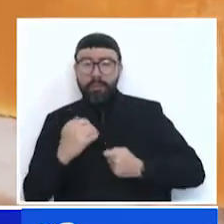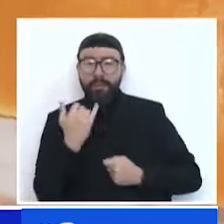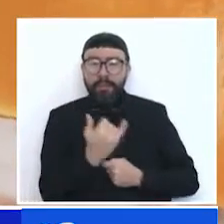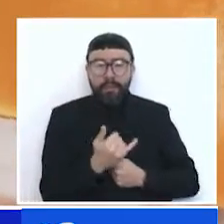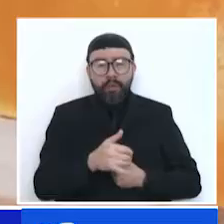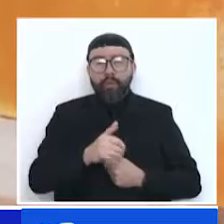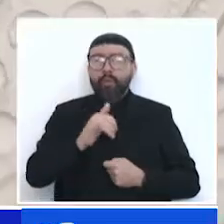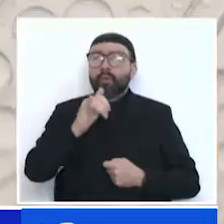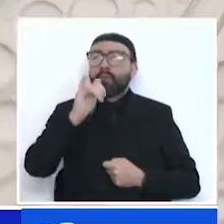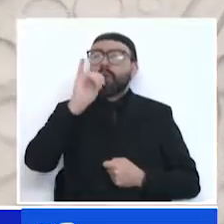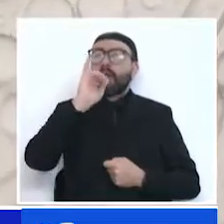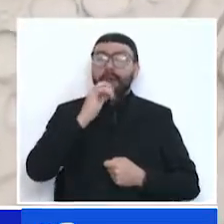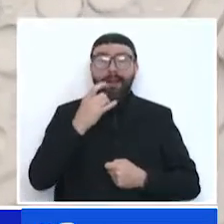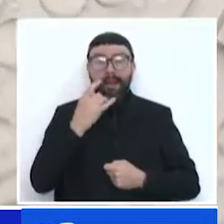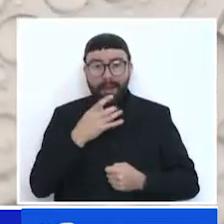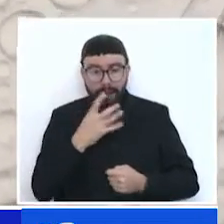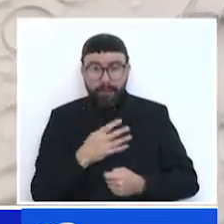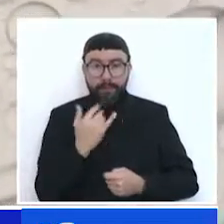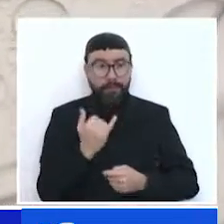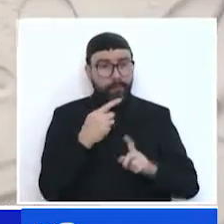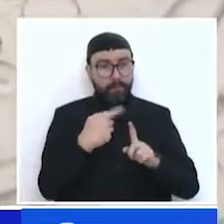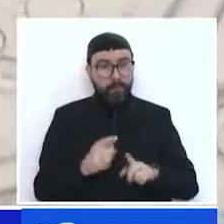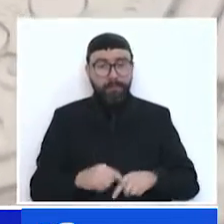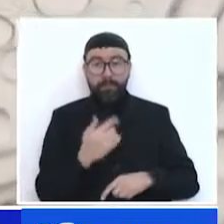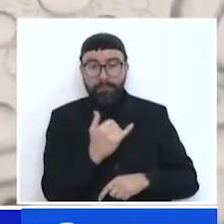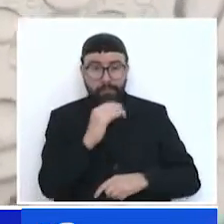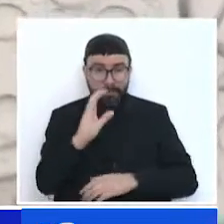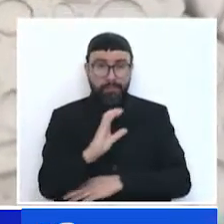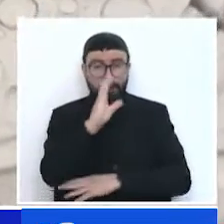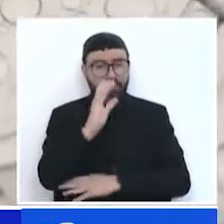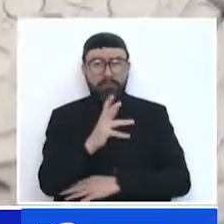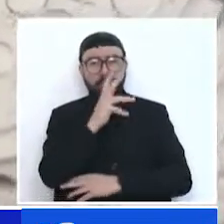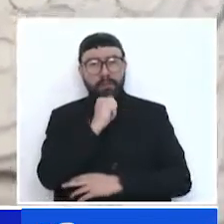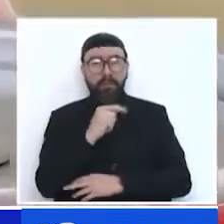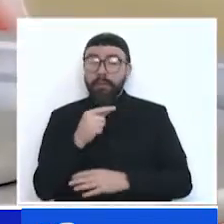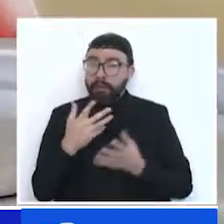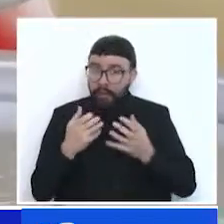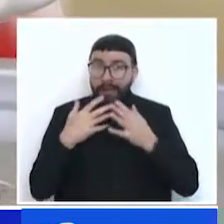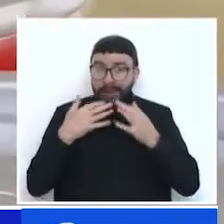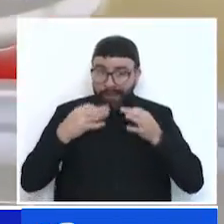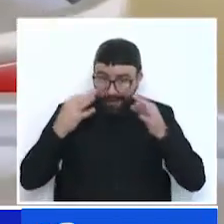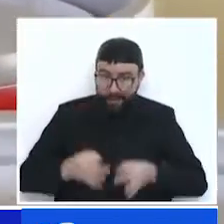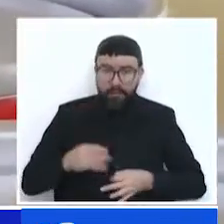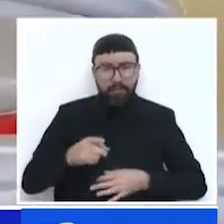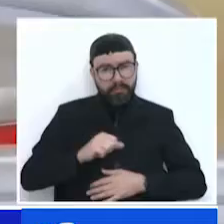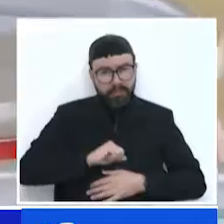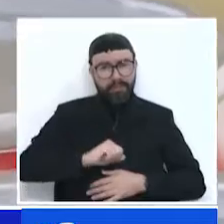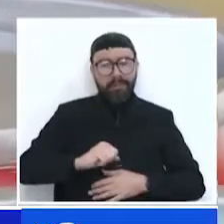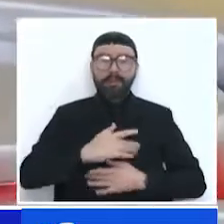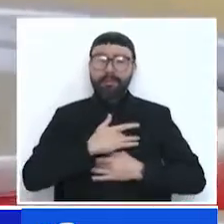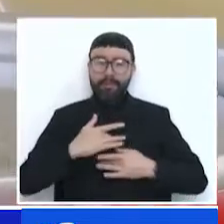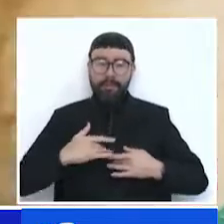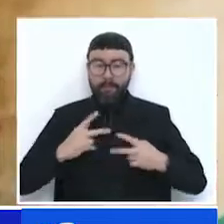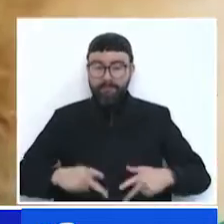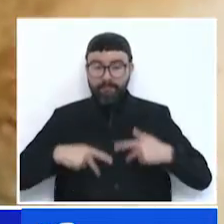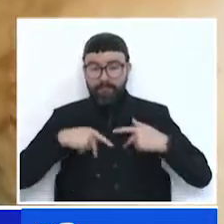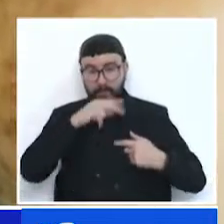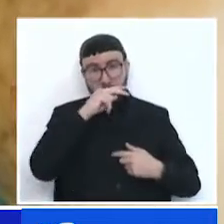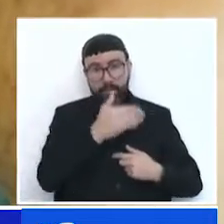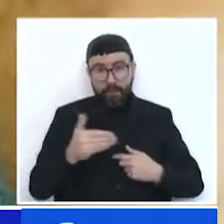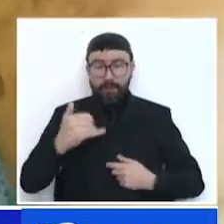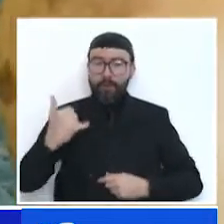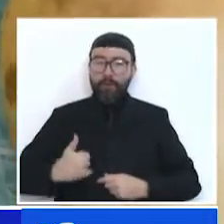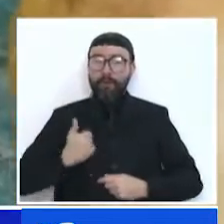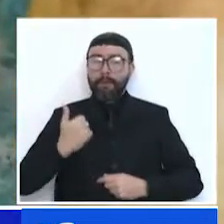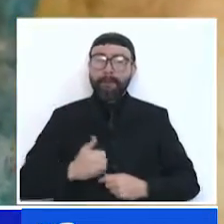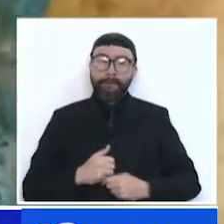en instituciones y centros educativos del país, en pro de garantizar el derecho a la salud y a la vida de niños y jóvenes. La